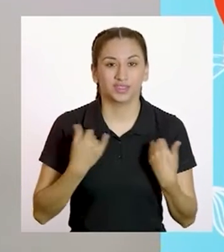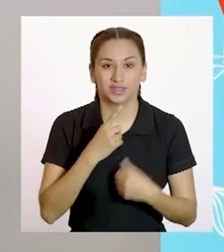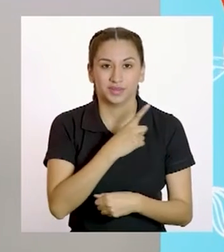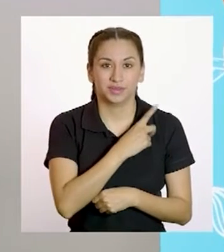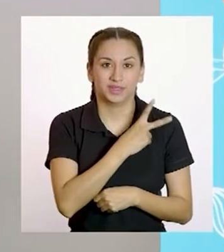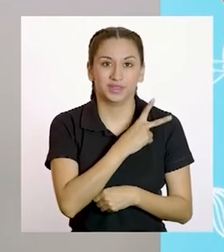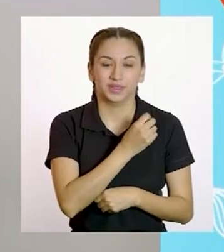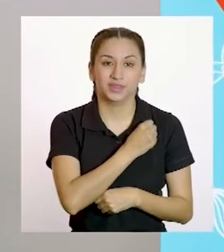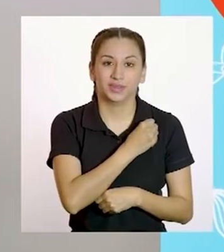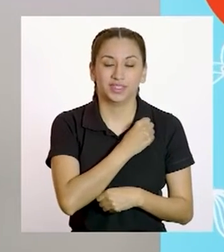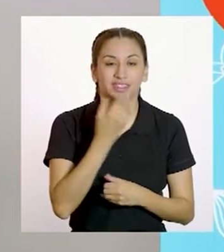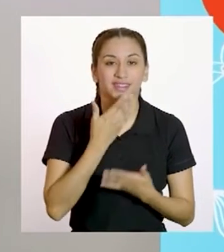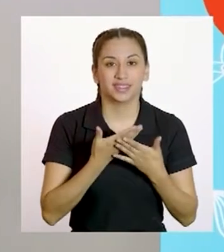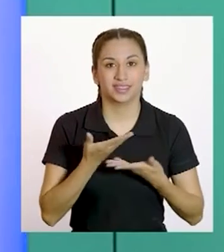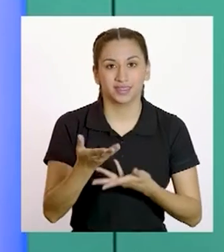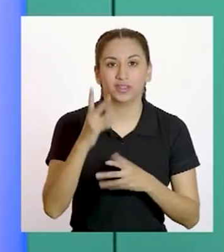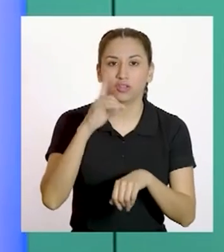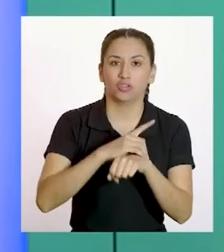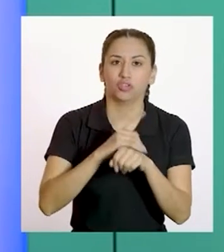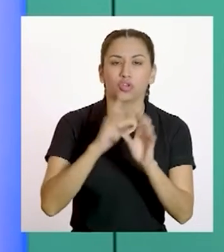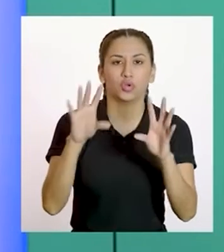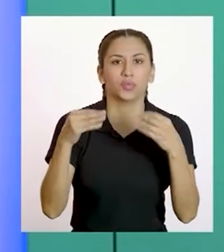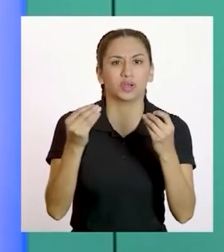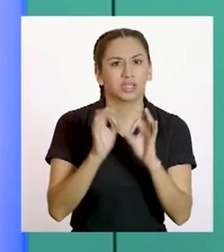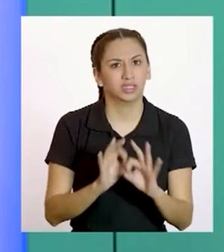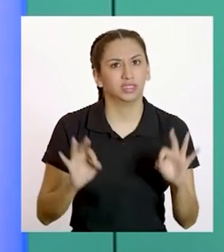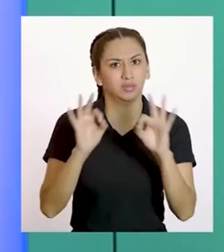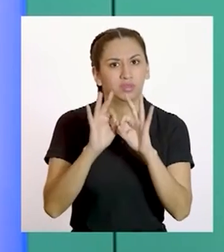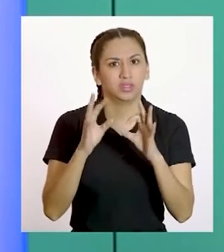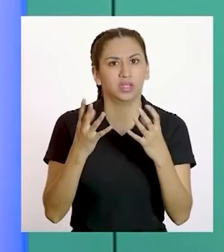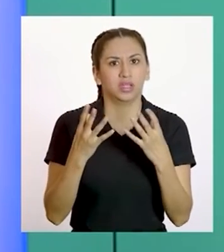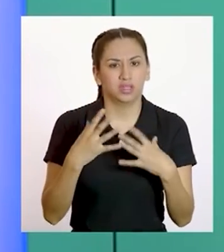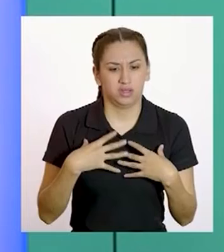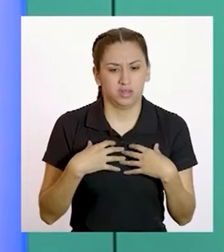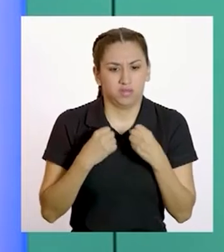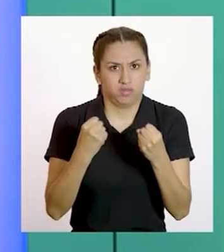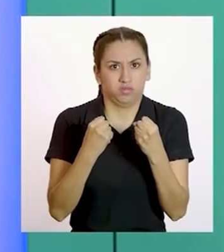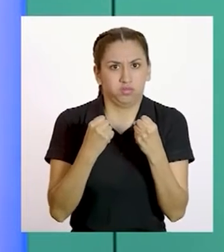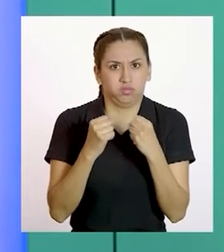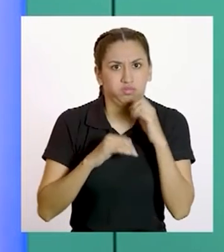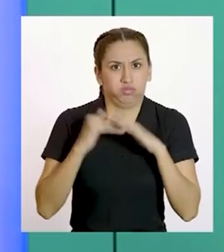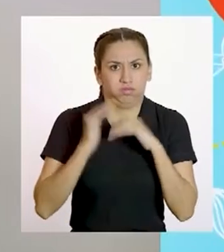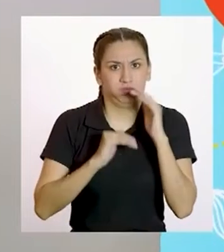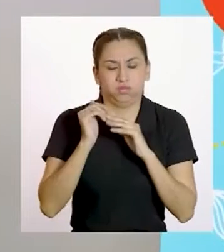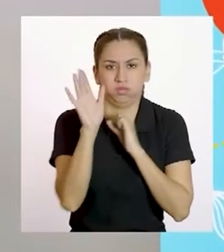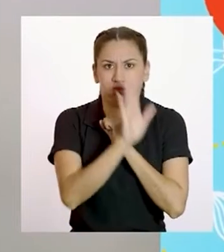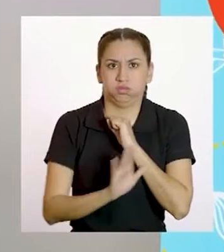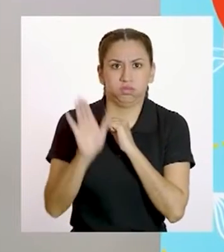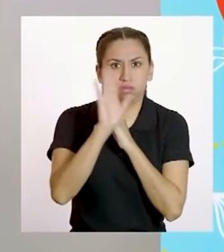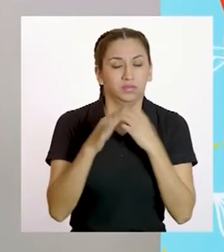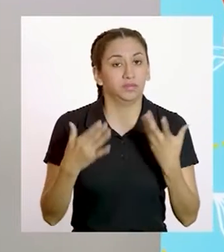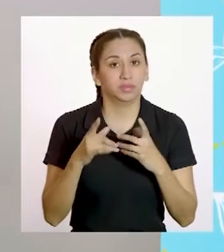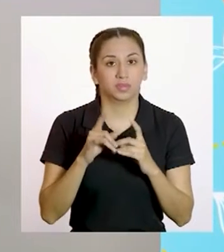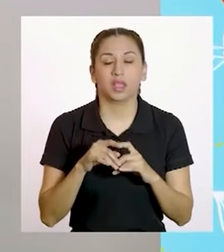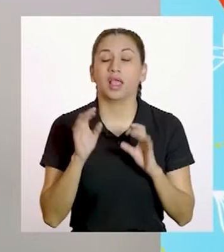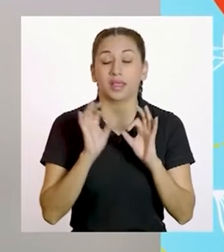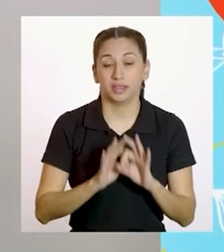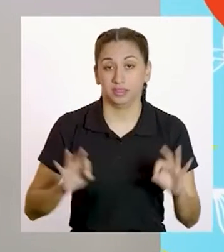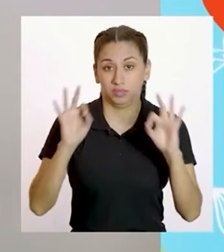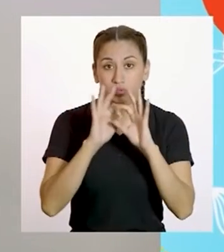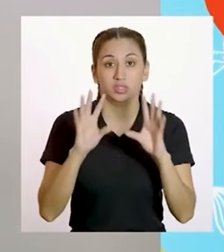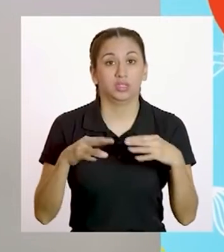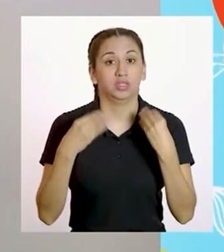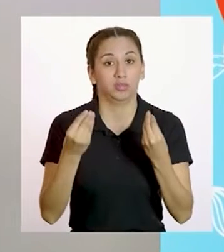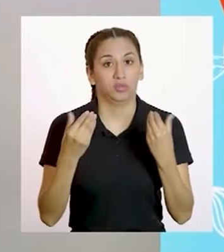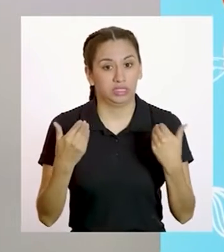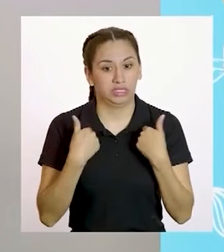de secundaria, gracias por la invitación. Doctor, ¿por qué es importante fortalecer nuestro sistema inmunológico? Fortalecer nuestro sistema inmunológico